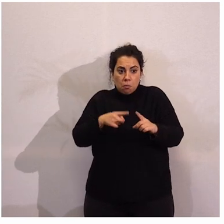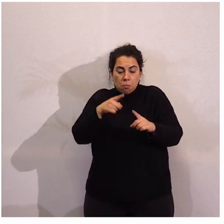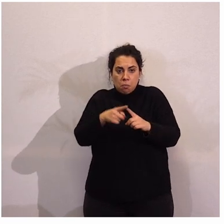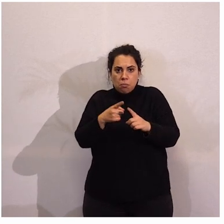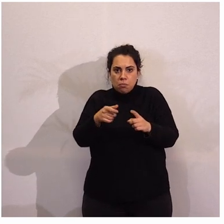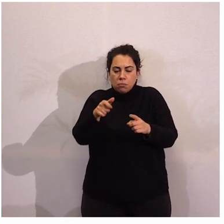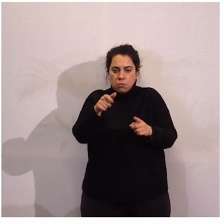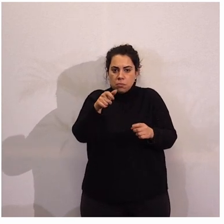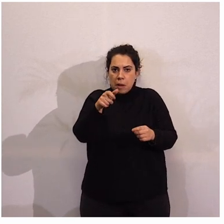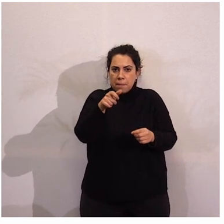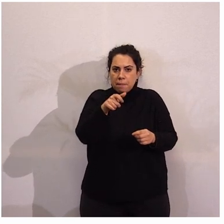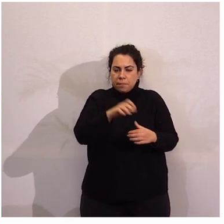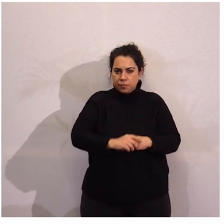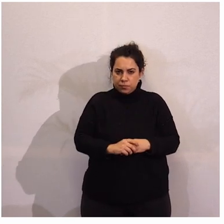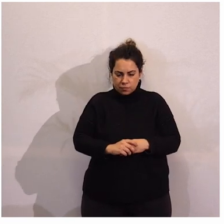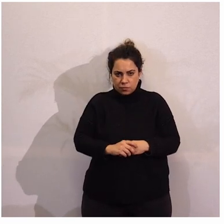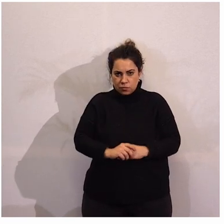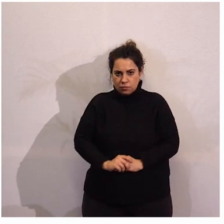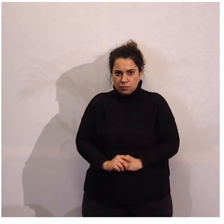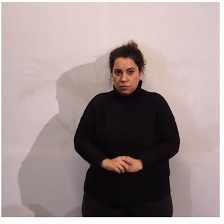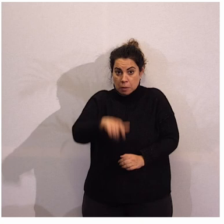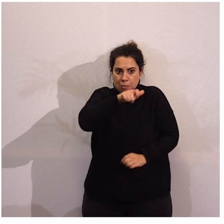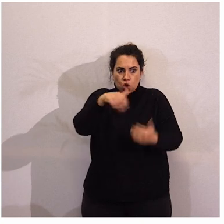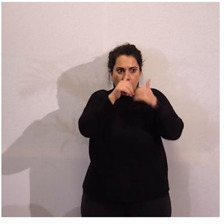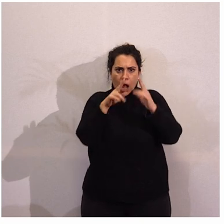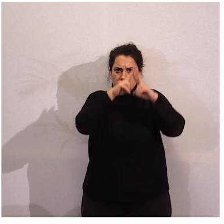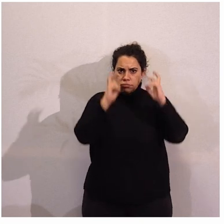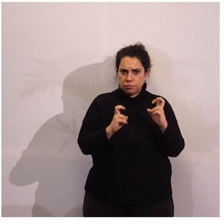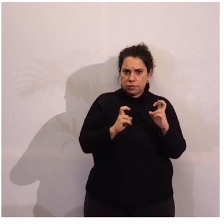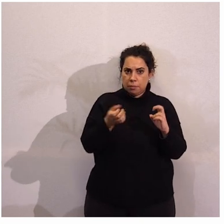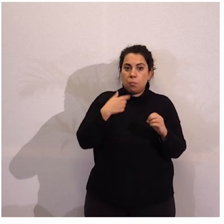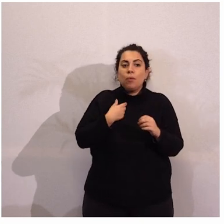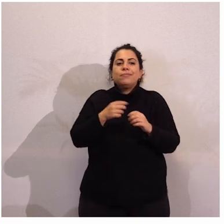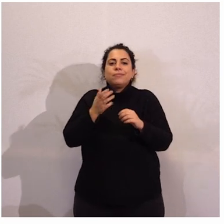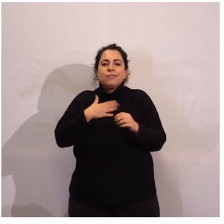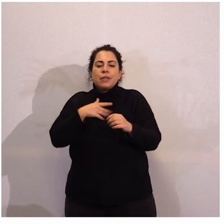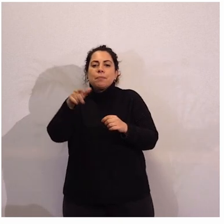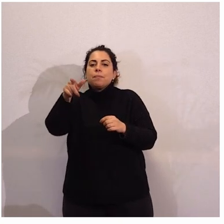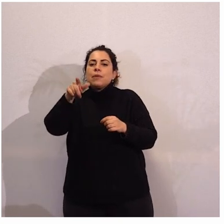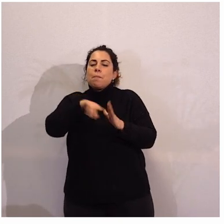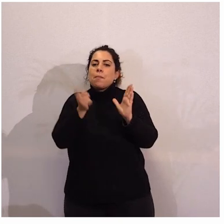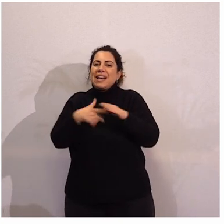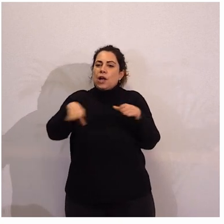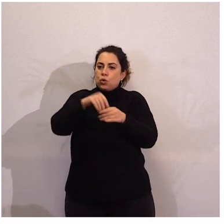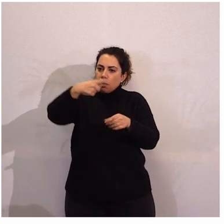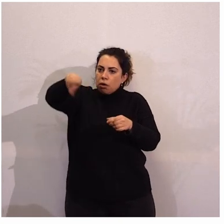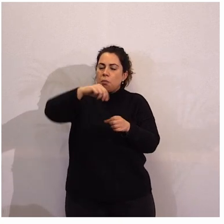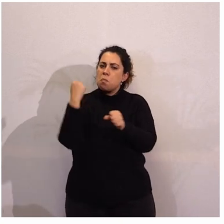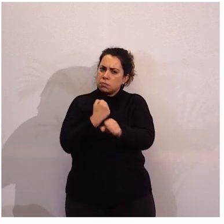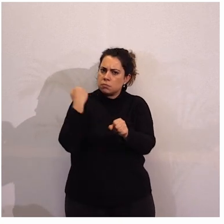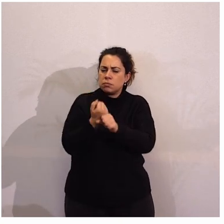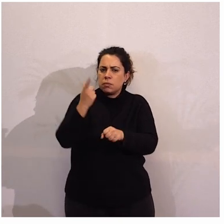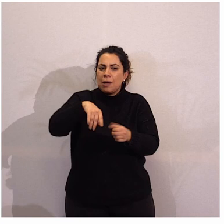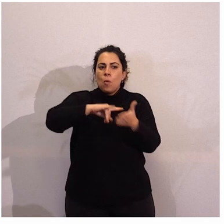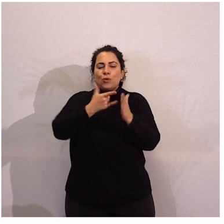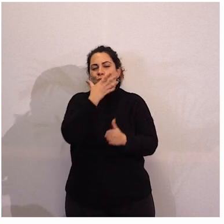para las personas que estábamos o que estaban en casa. Desde Plena Inclusión también estuvisteis trabajando con un proyecto